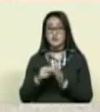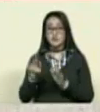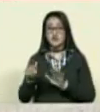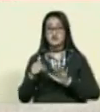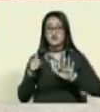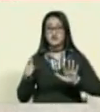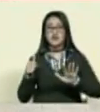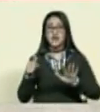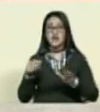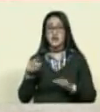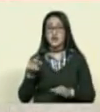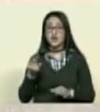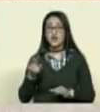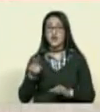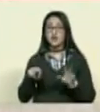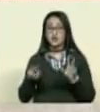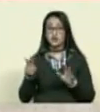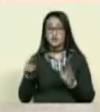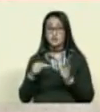2016 y